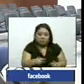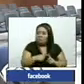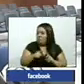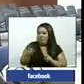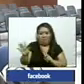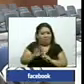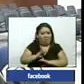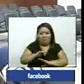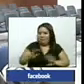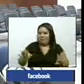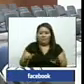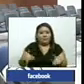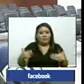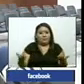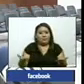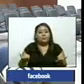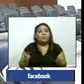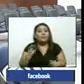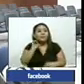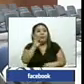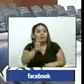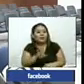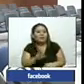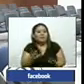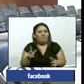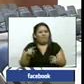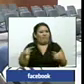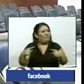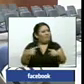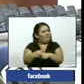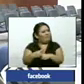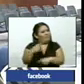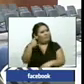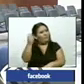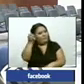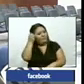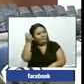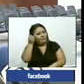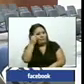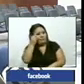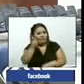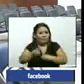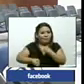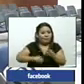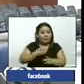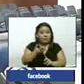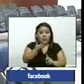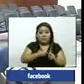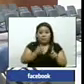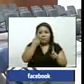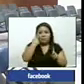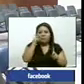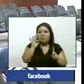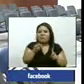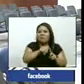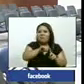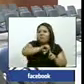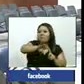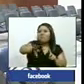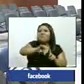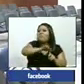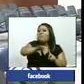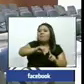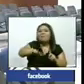No hay nada de eso. Es más, prácticamente es tan contradictoria la acusación fiscal que el testigo lo que ha venido a tratar de